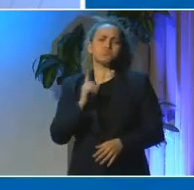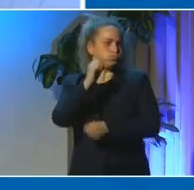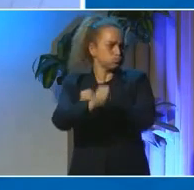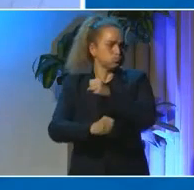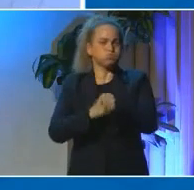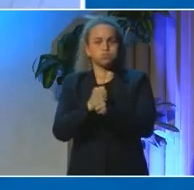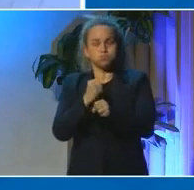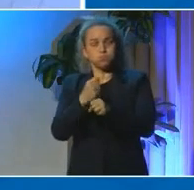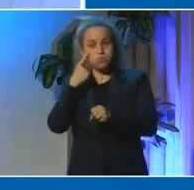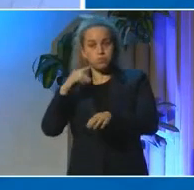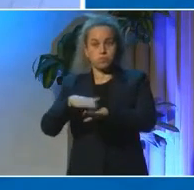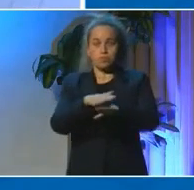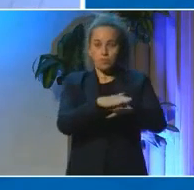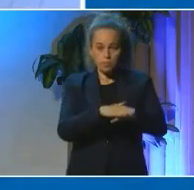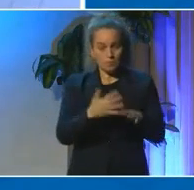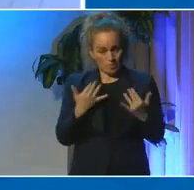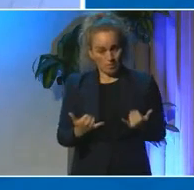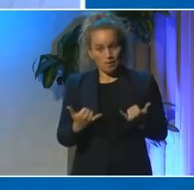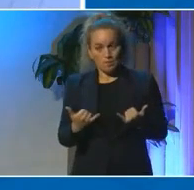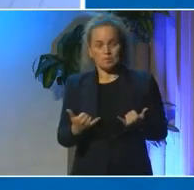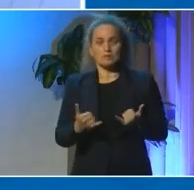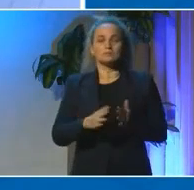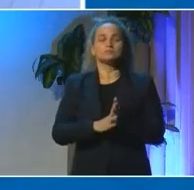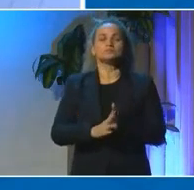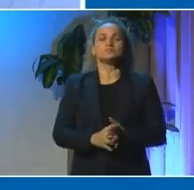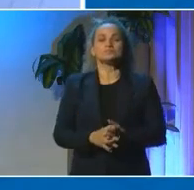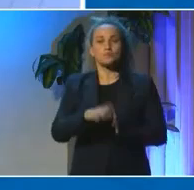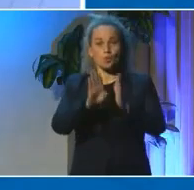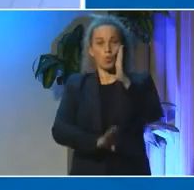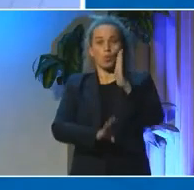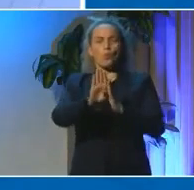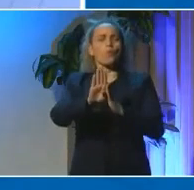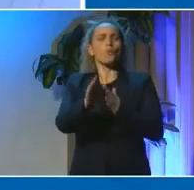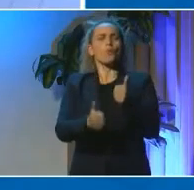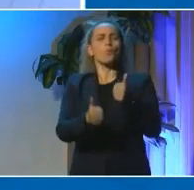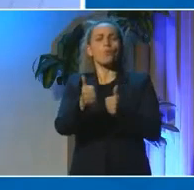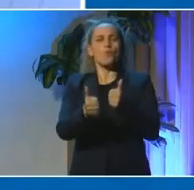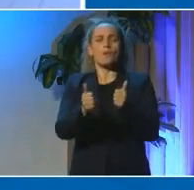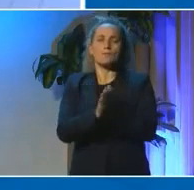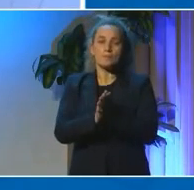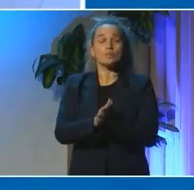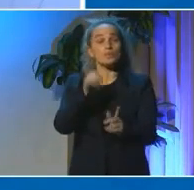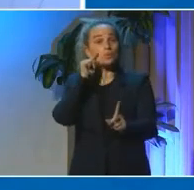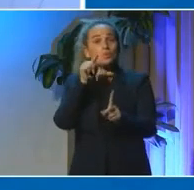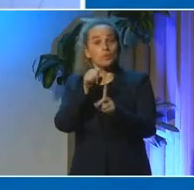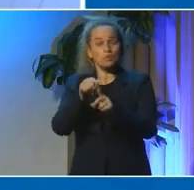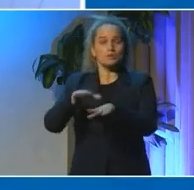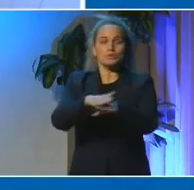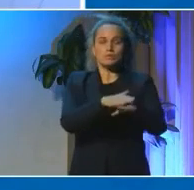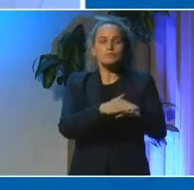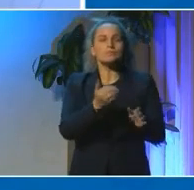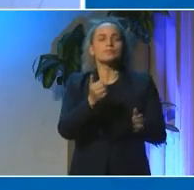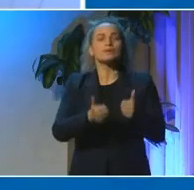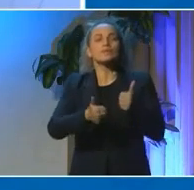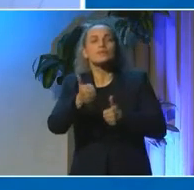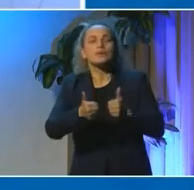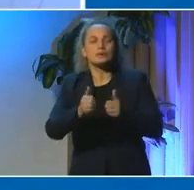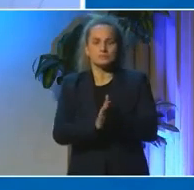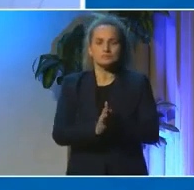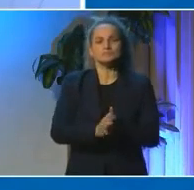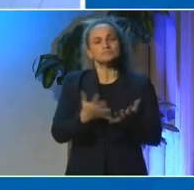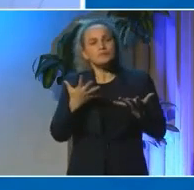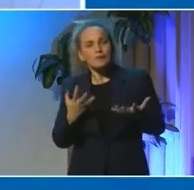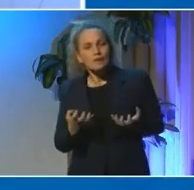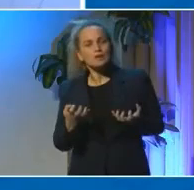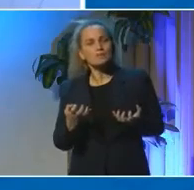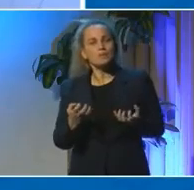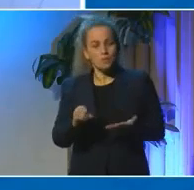técnicamente para llegar aquí y factores de éxito bueno y ahí teníamos también propósito que el propósito Es cuál queremos hacer